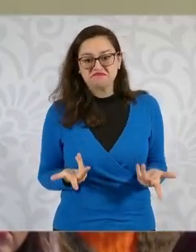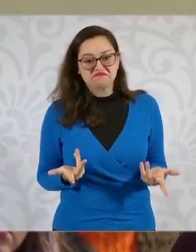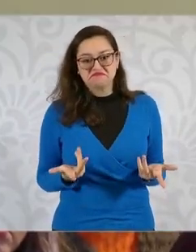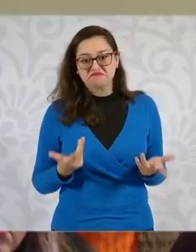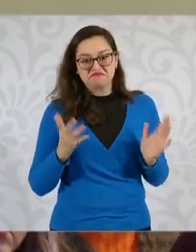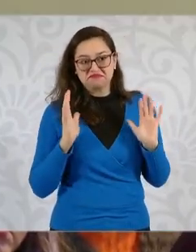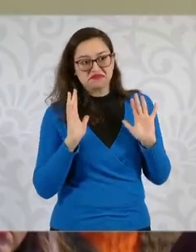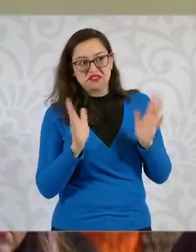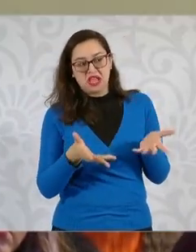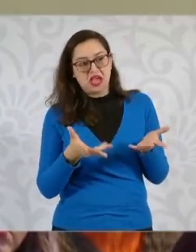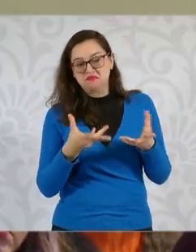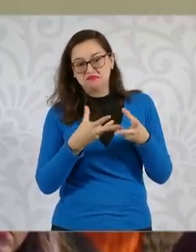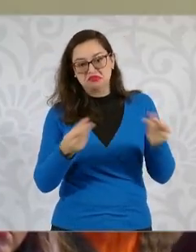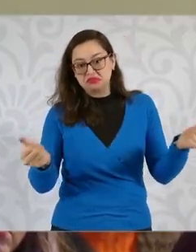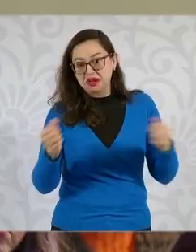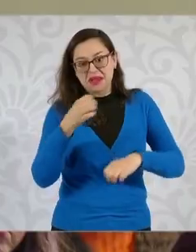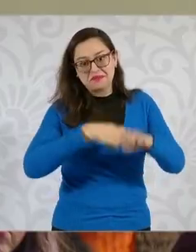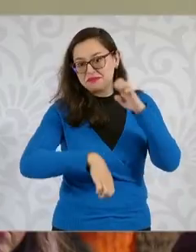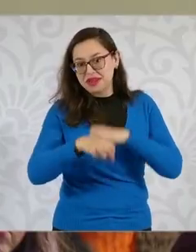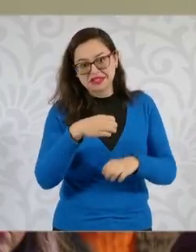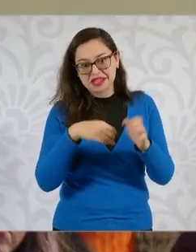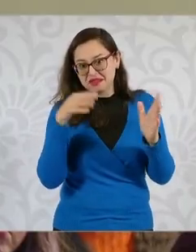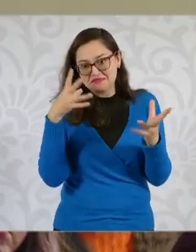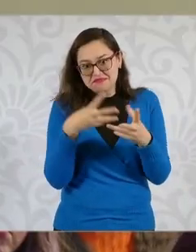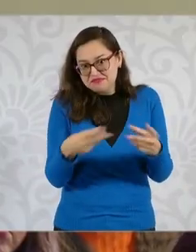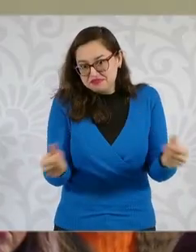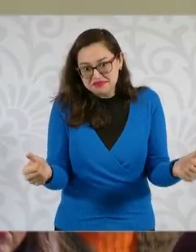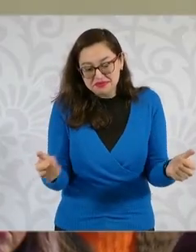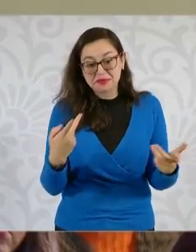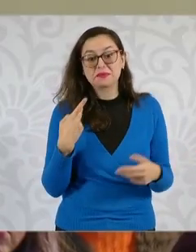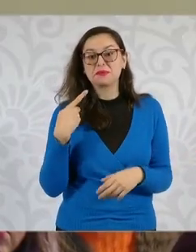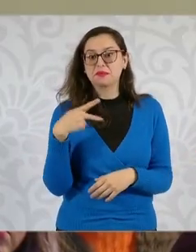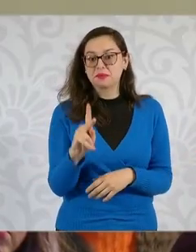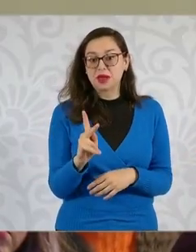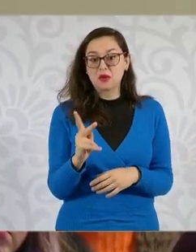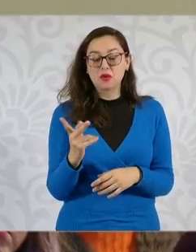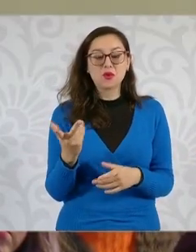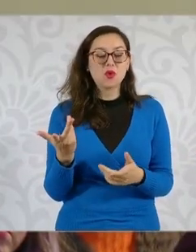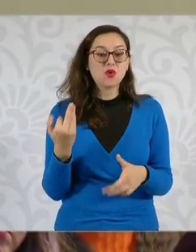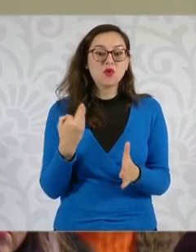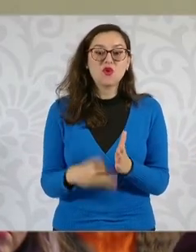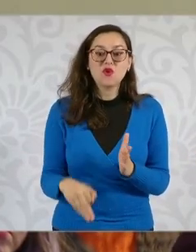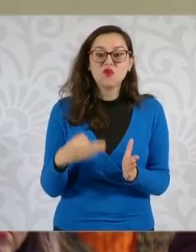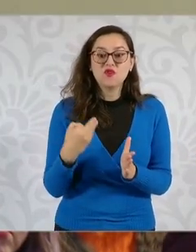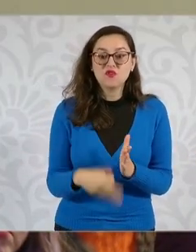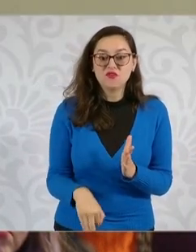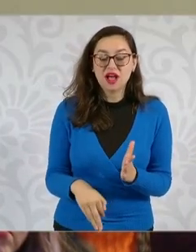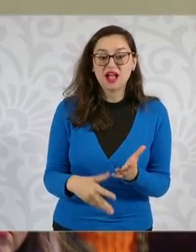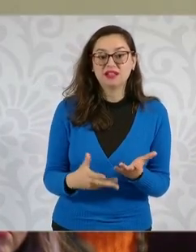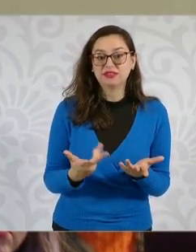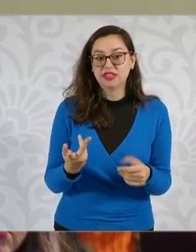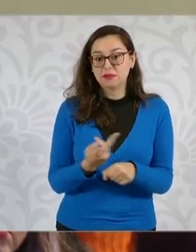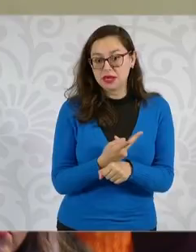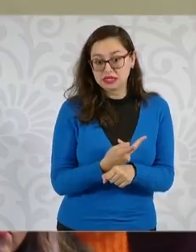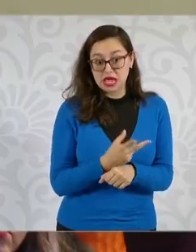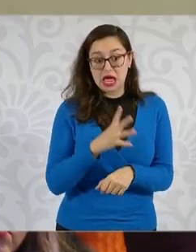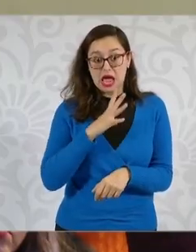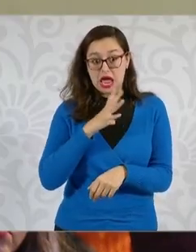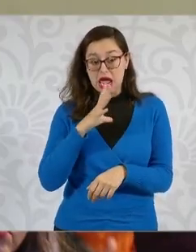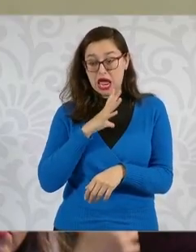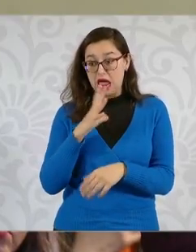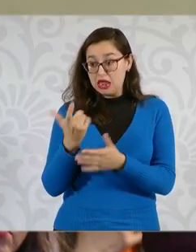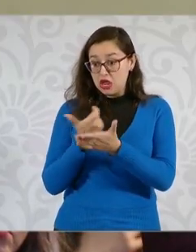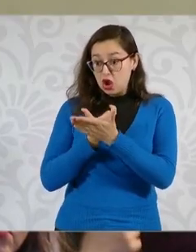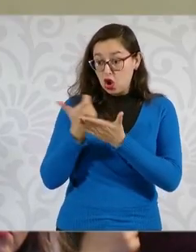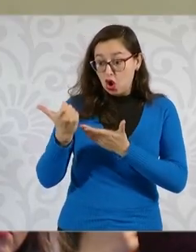porque ya no está la empresa pero muchos de ellos aún falta que se integren al sistema de compensación por